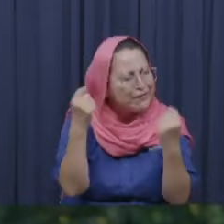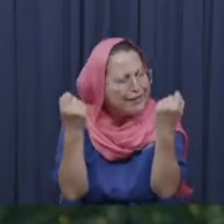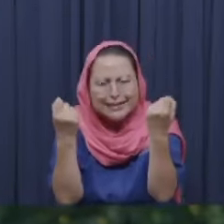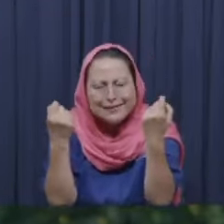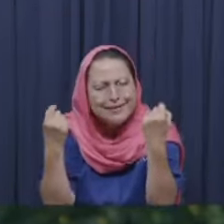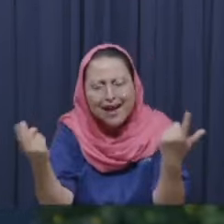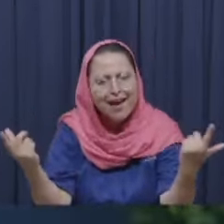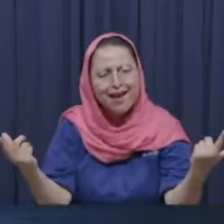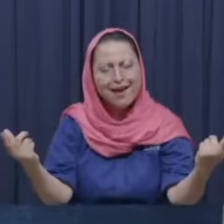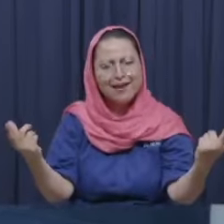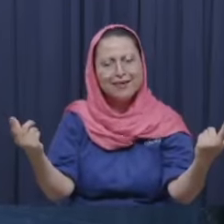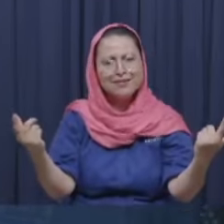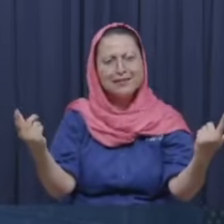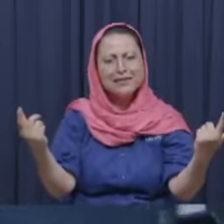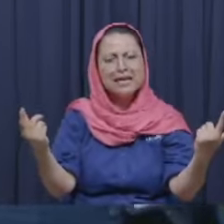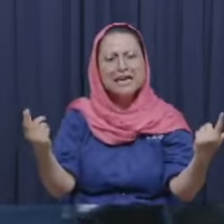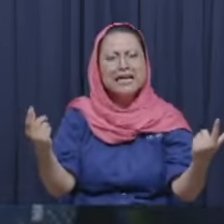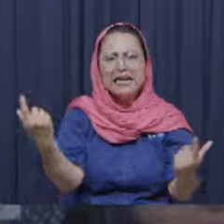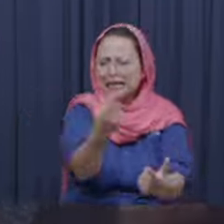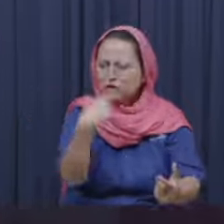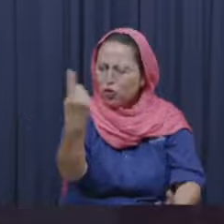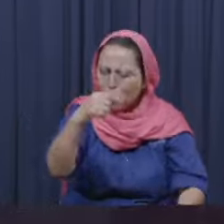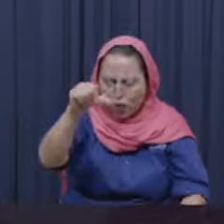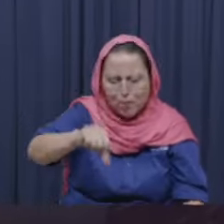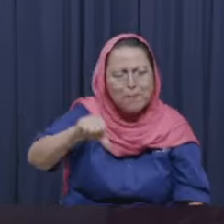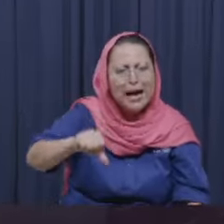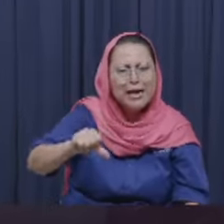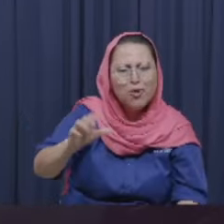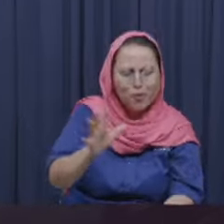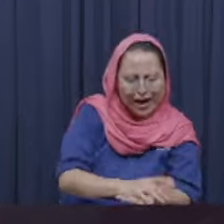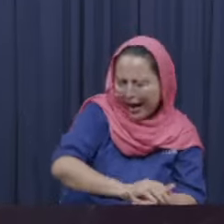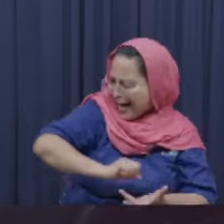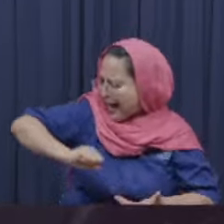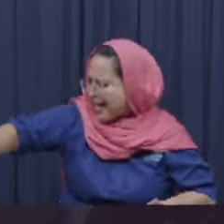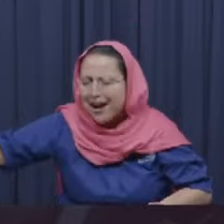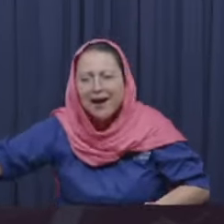¿Acaso no es hora de dejar, qué sé yo,